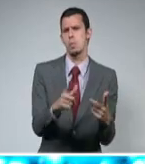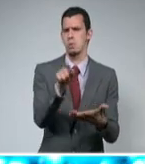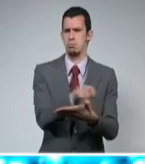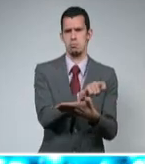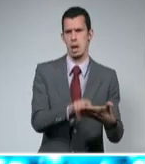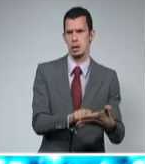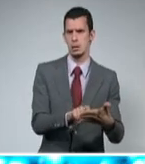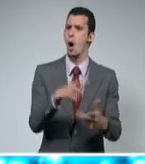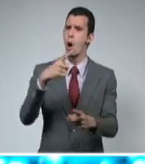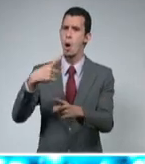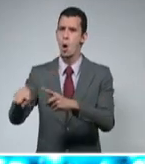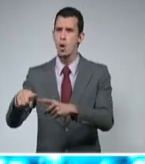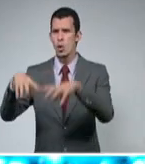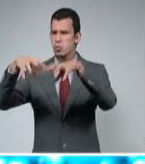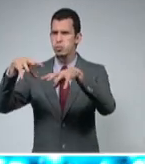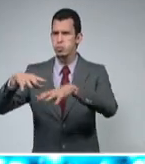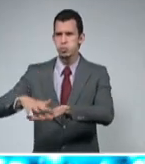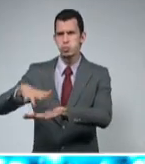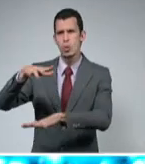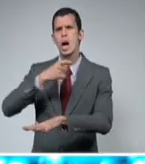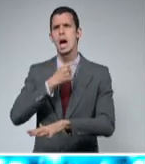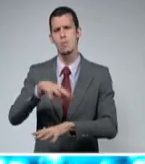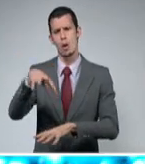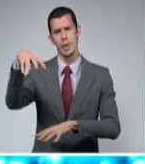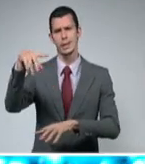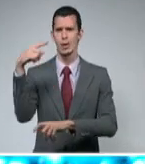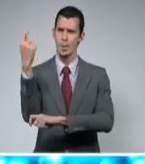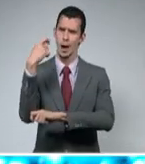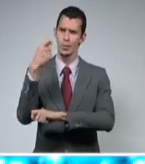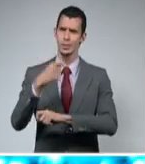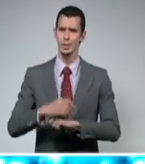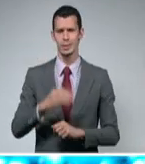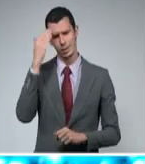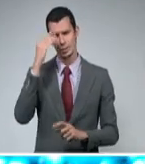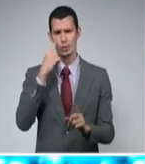de lluvia. Es todo por hoy. Muchas gracias, les reitero el saludo y hasta la próxima semana.